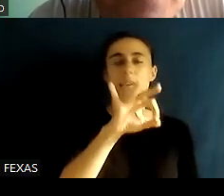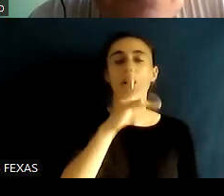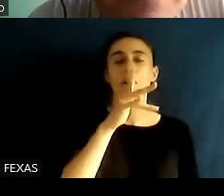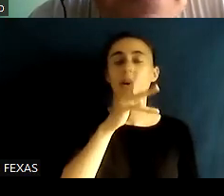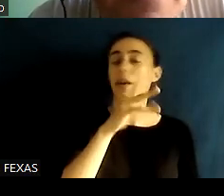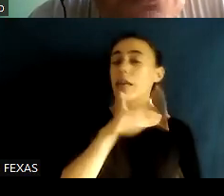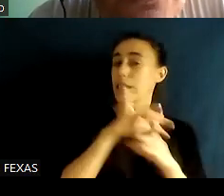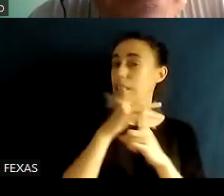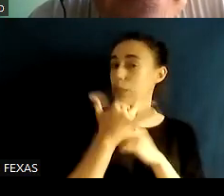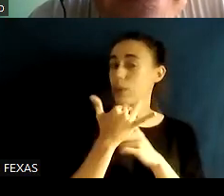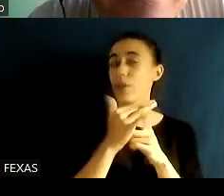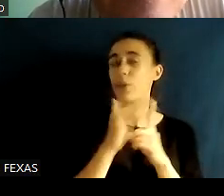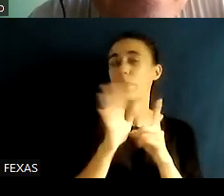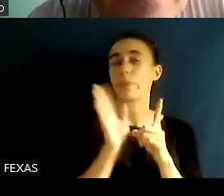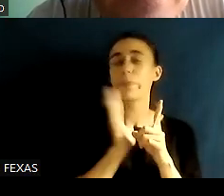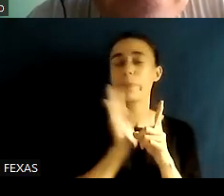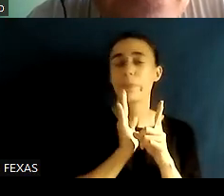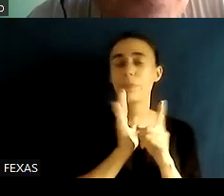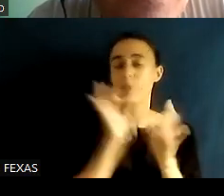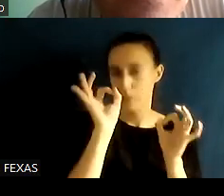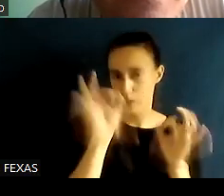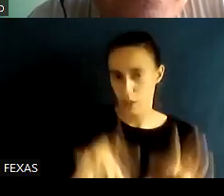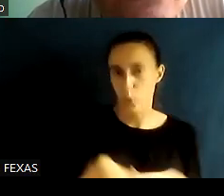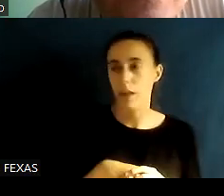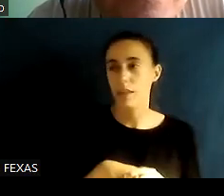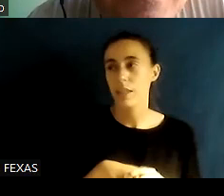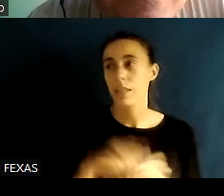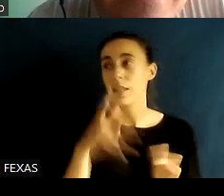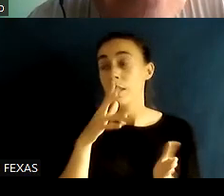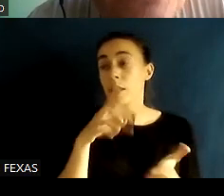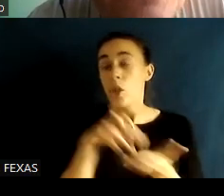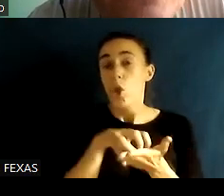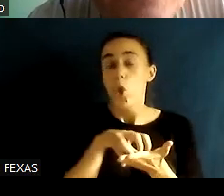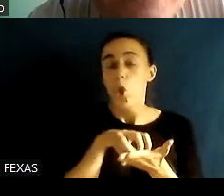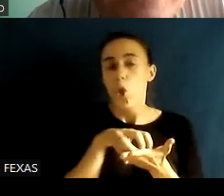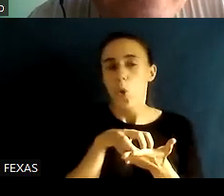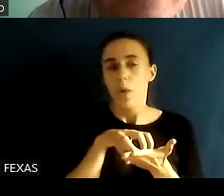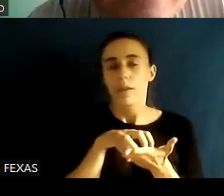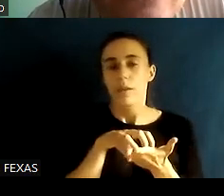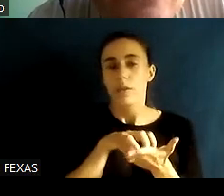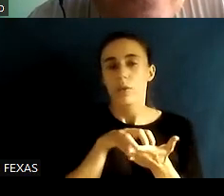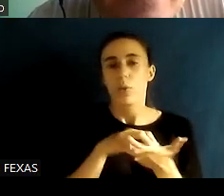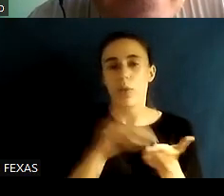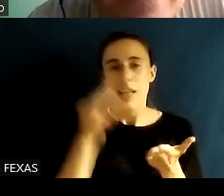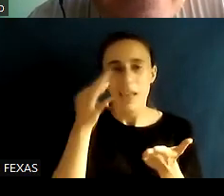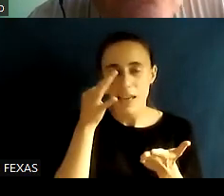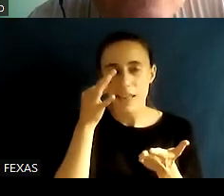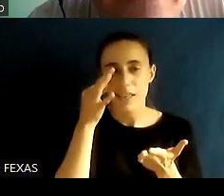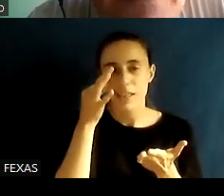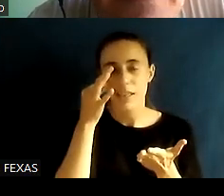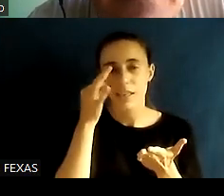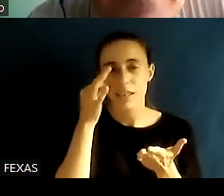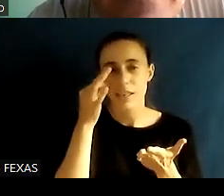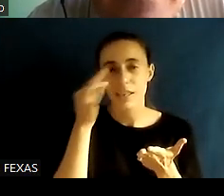comentábamos antes. No queda claro si en realidad lo que hay es